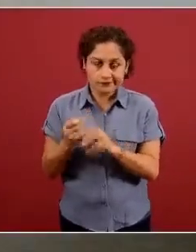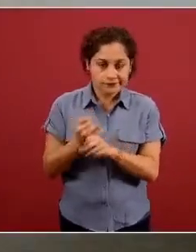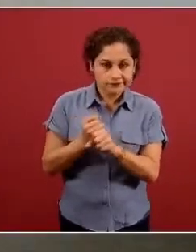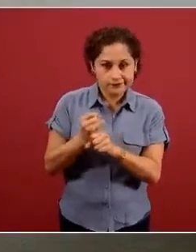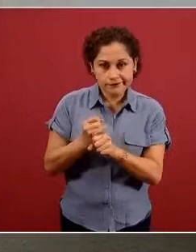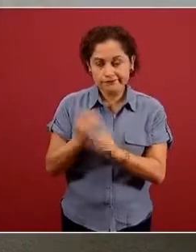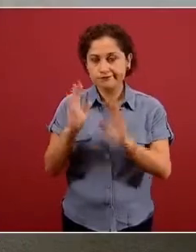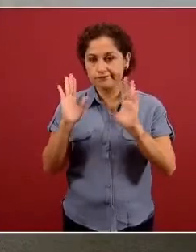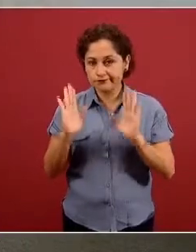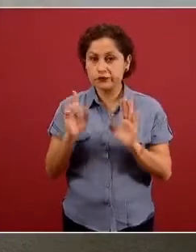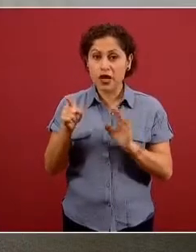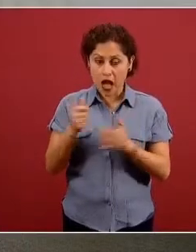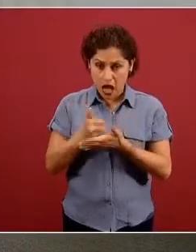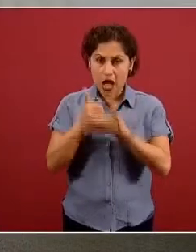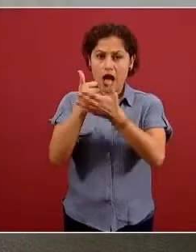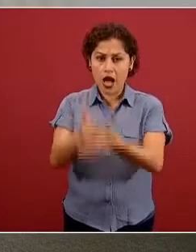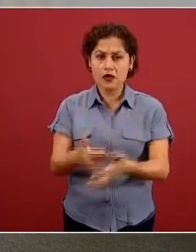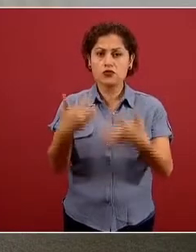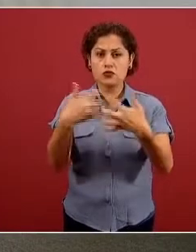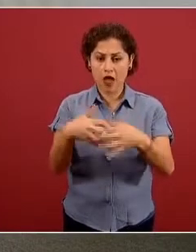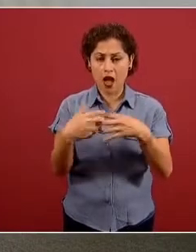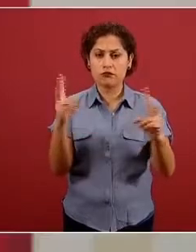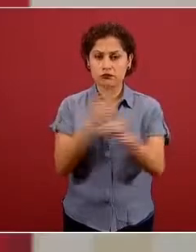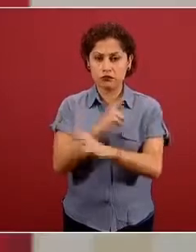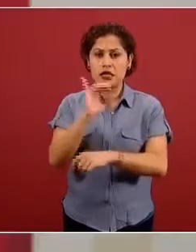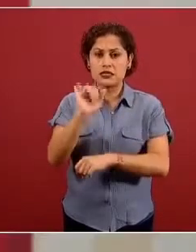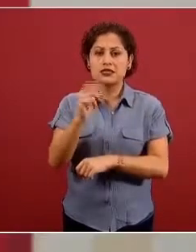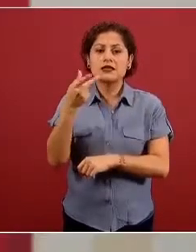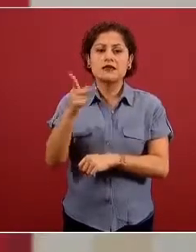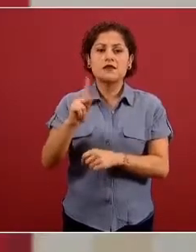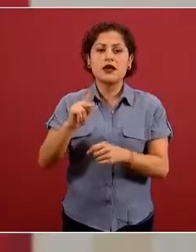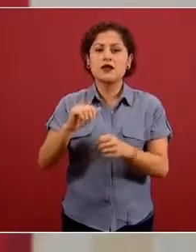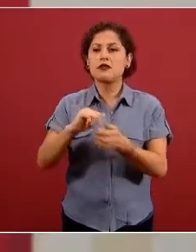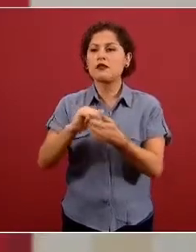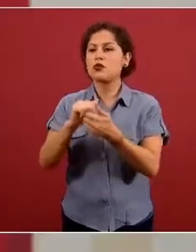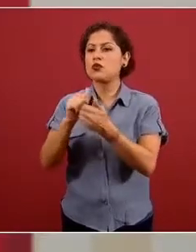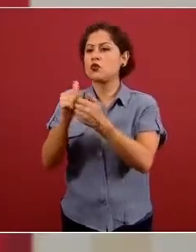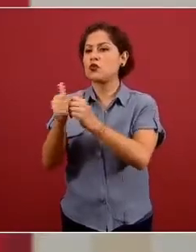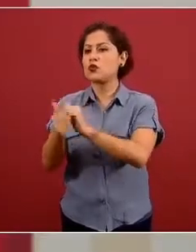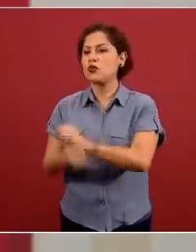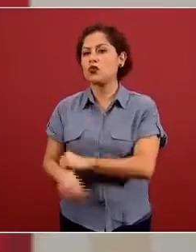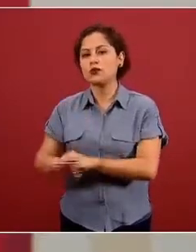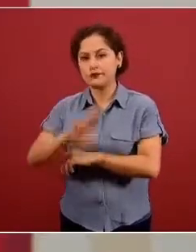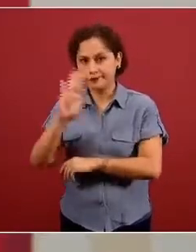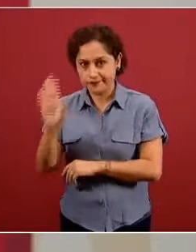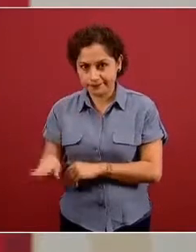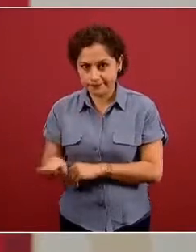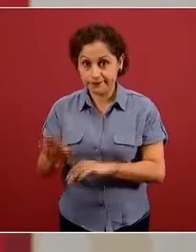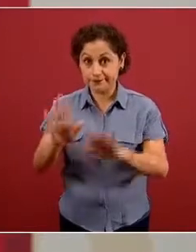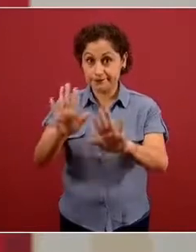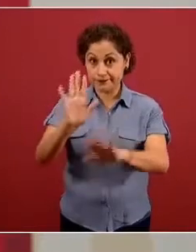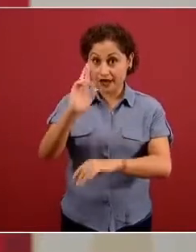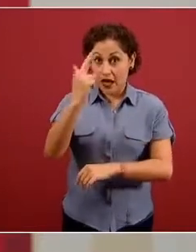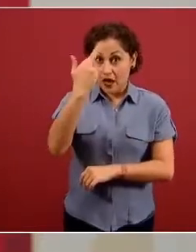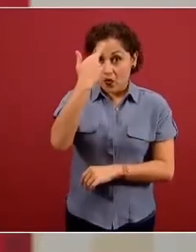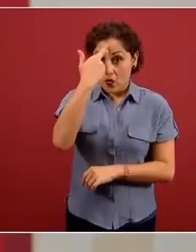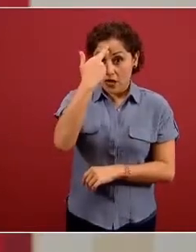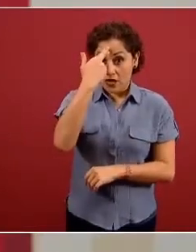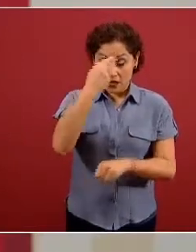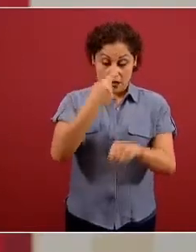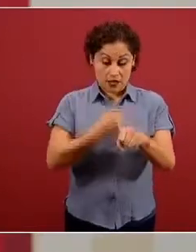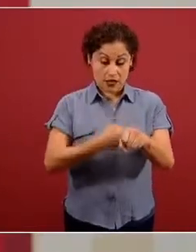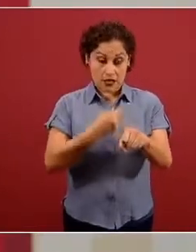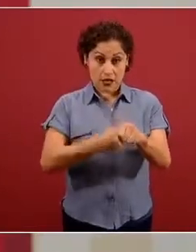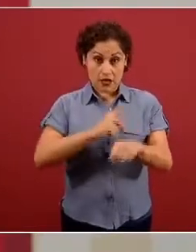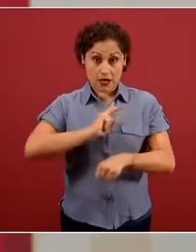No olvidemos que no existe hasta la fecha un tratamiento específico que elimine al virus o reduzca la concentración